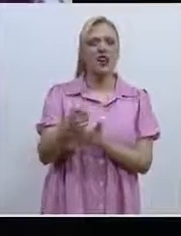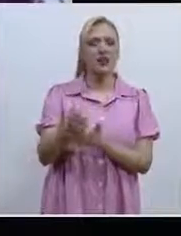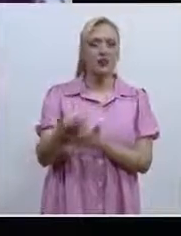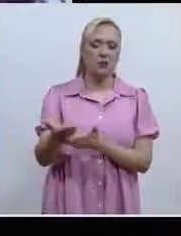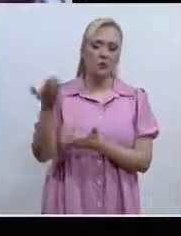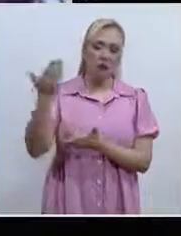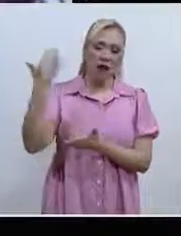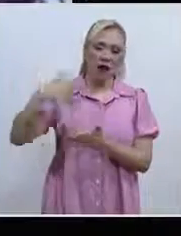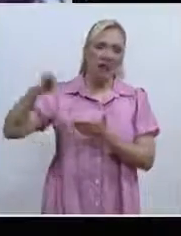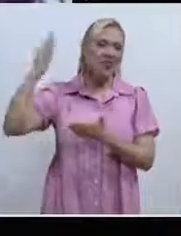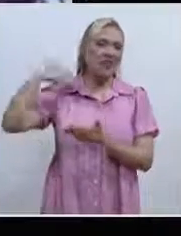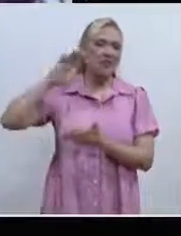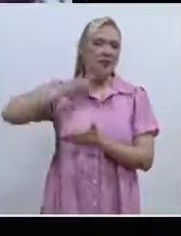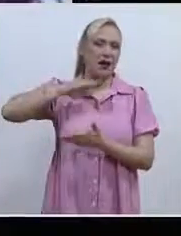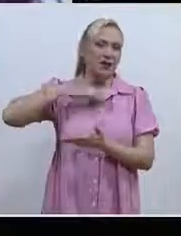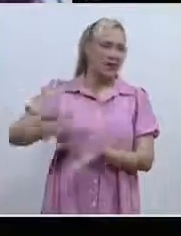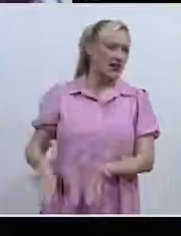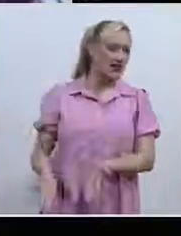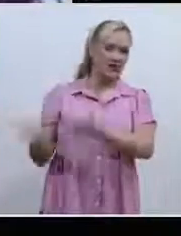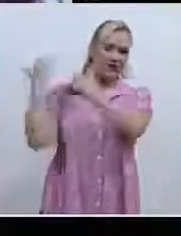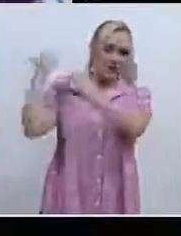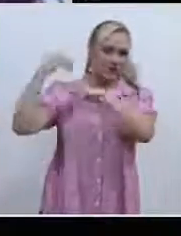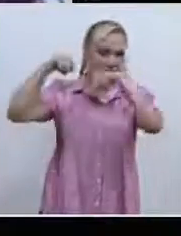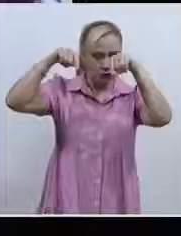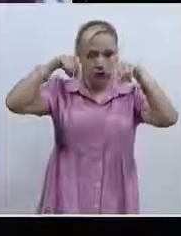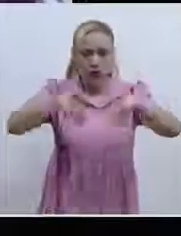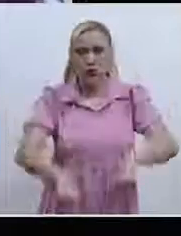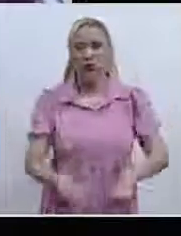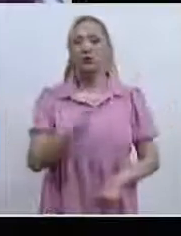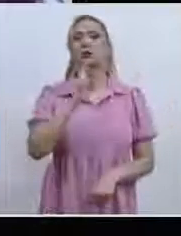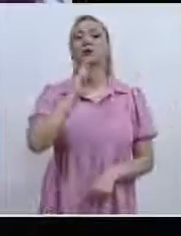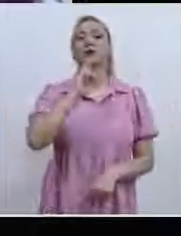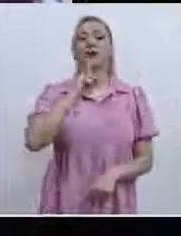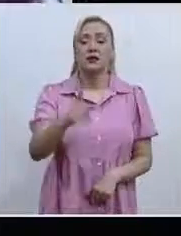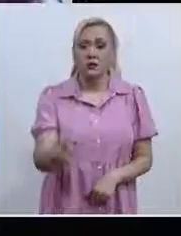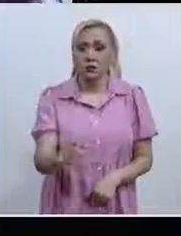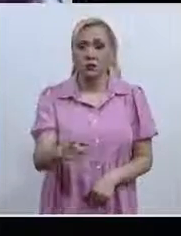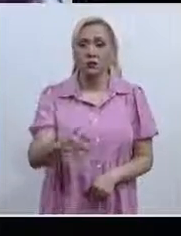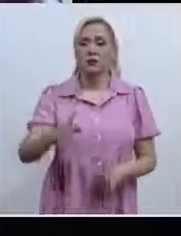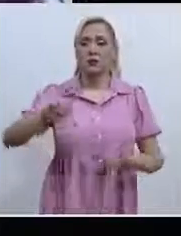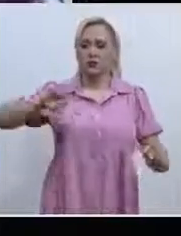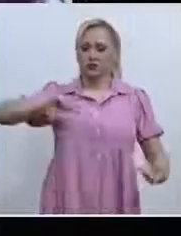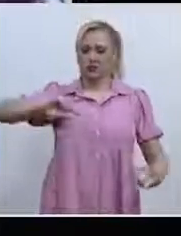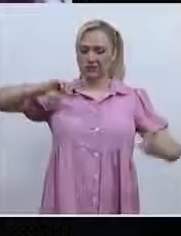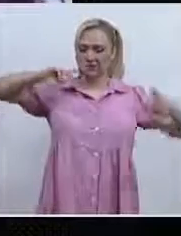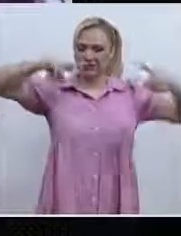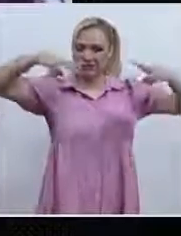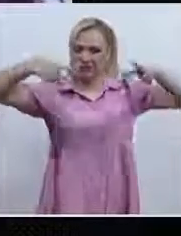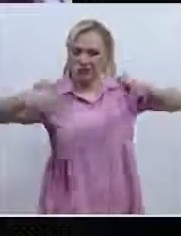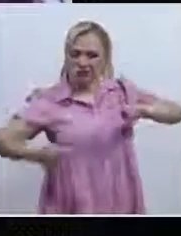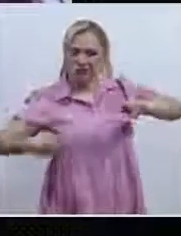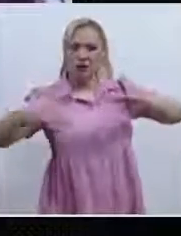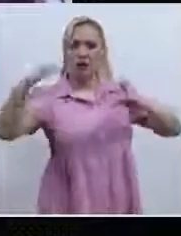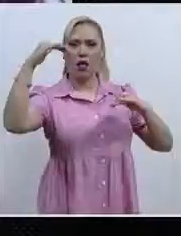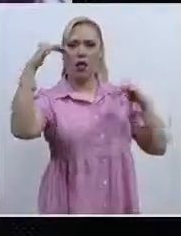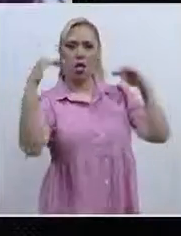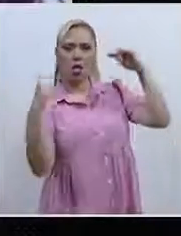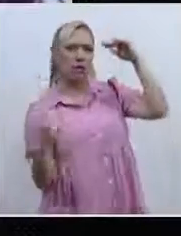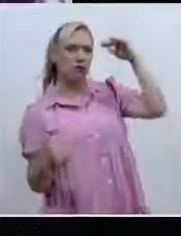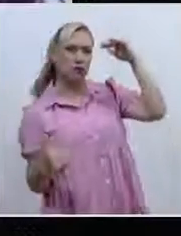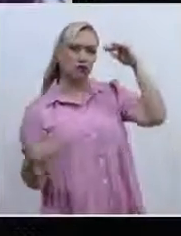mejorar las condiciones de vida de las personas y revertir esos procesos de desigualdad y de exclusión